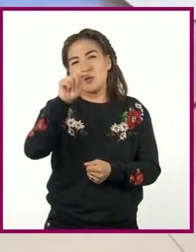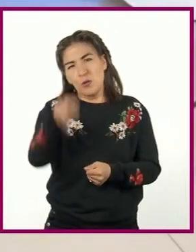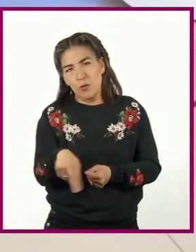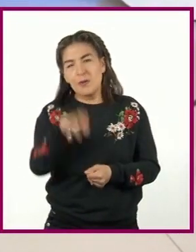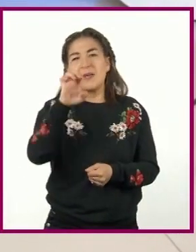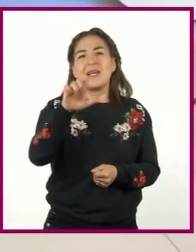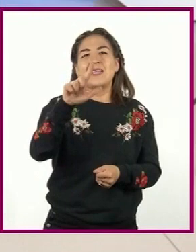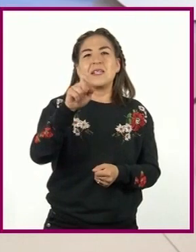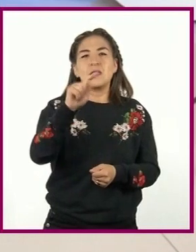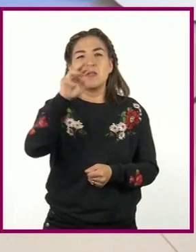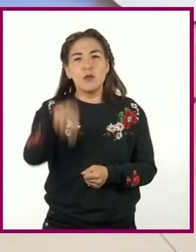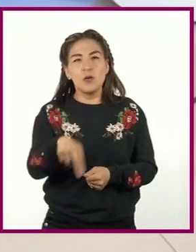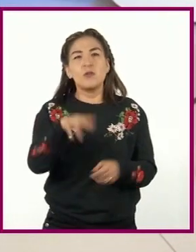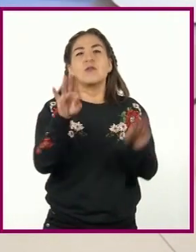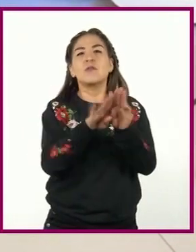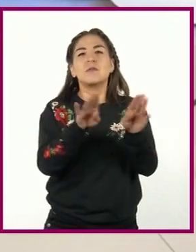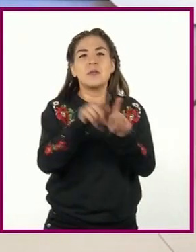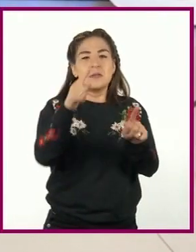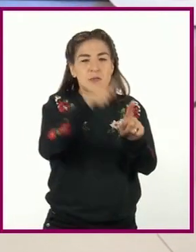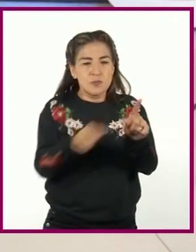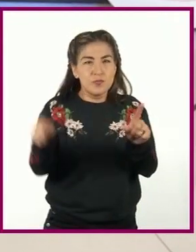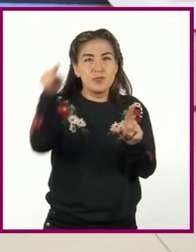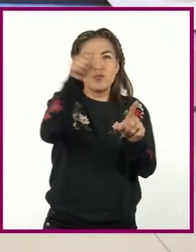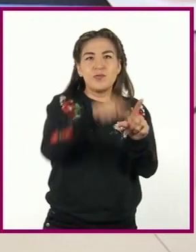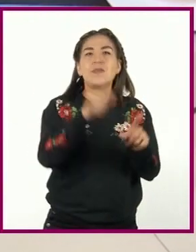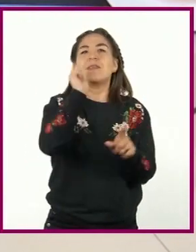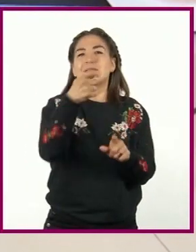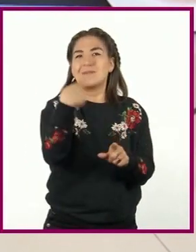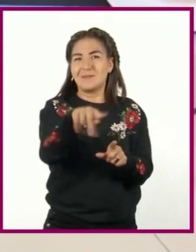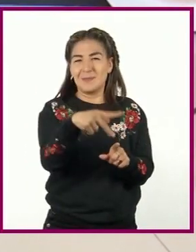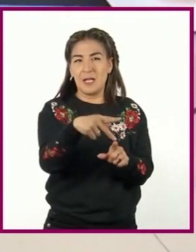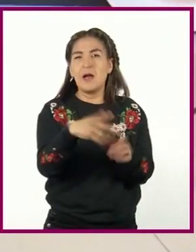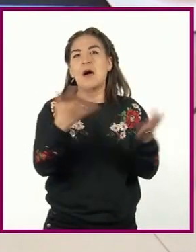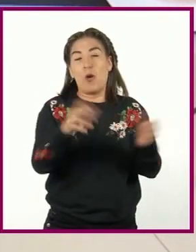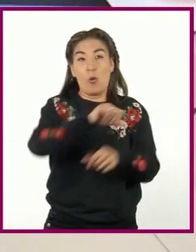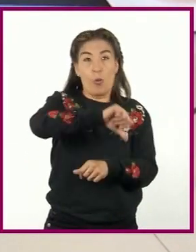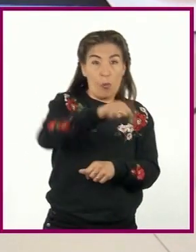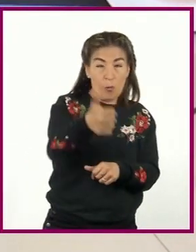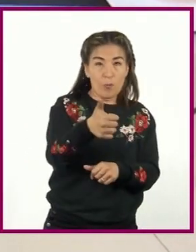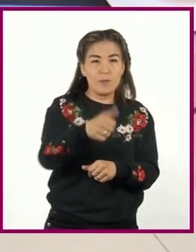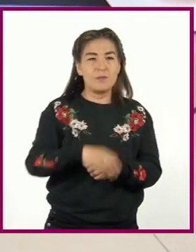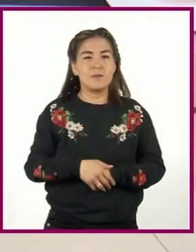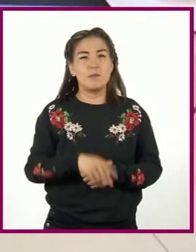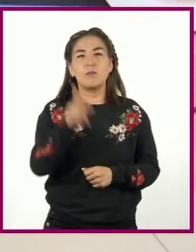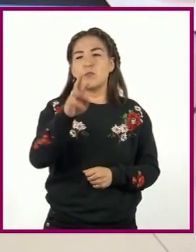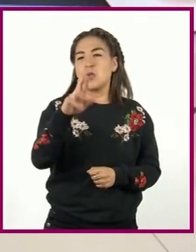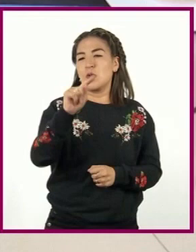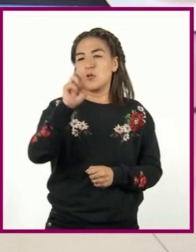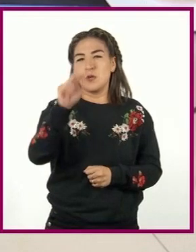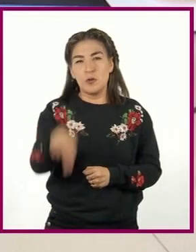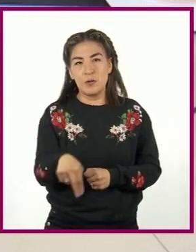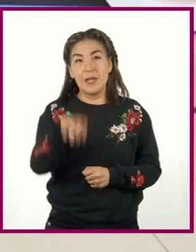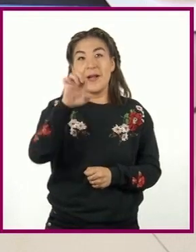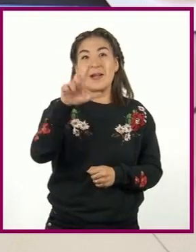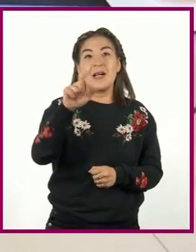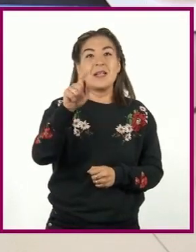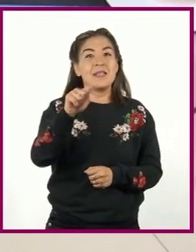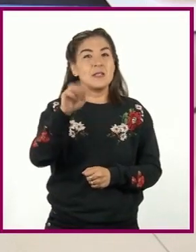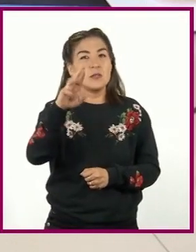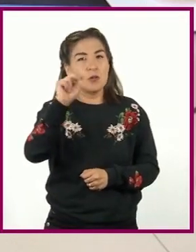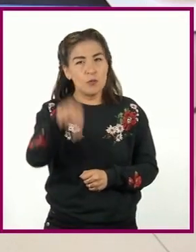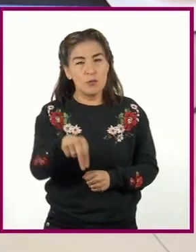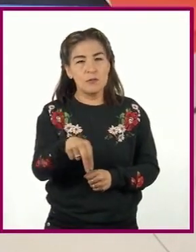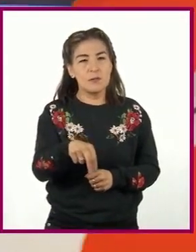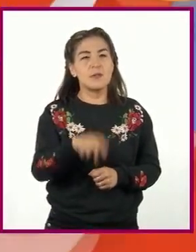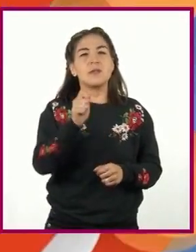electrones será una fuerza de repulsión, mientras que la fuerza entre un protón y un electrón será